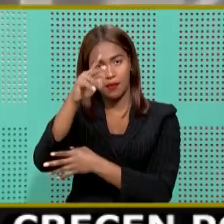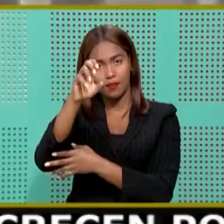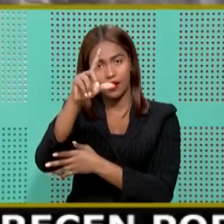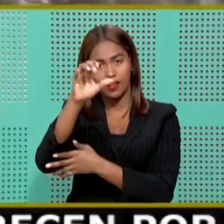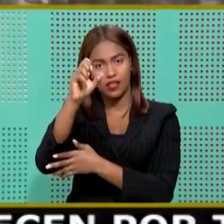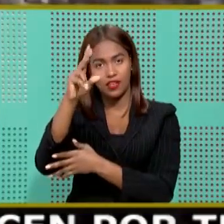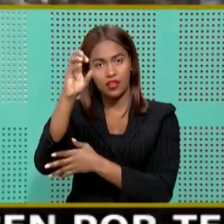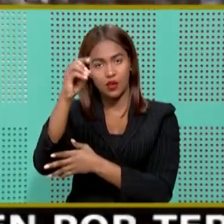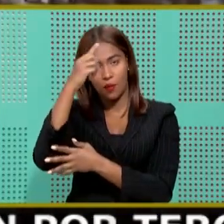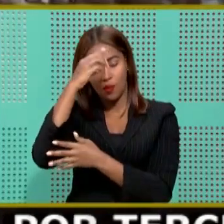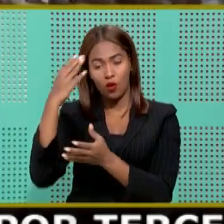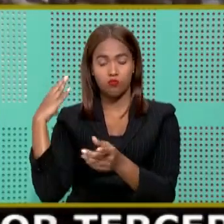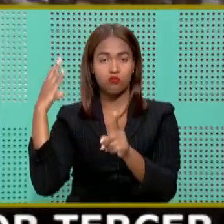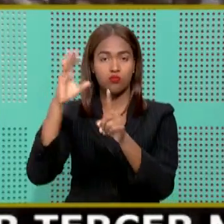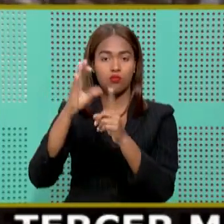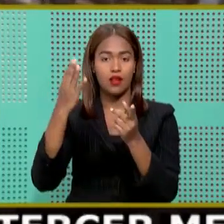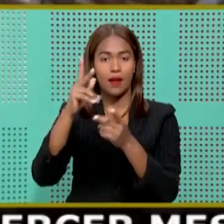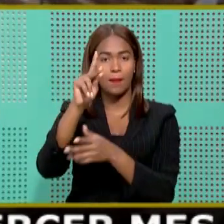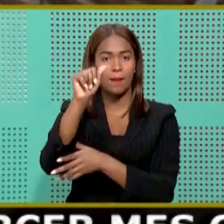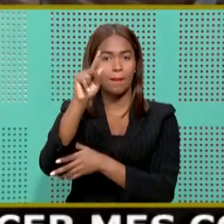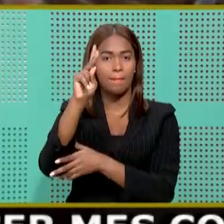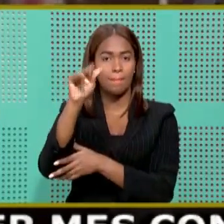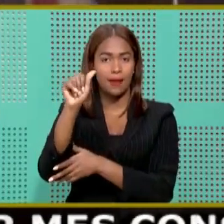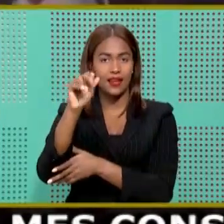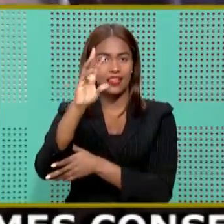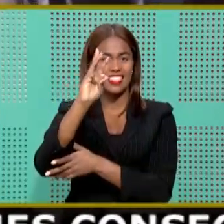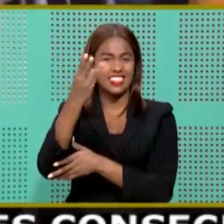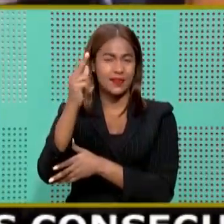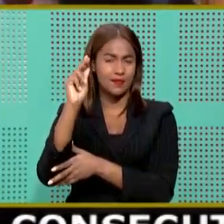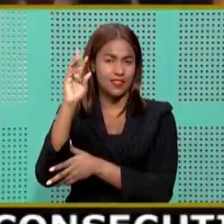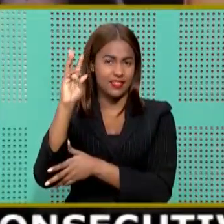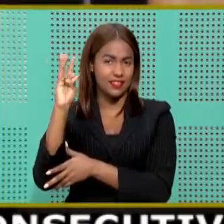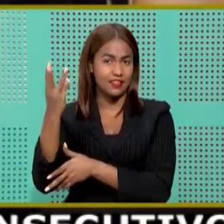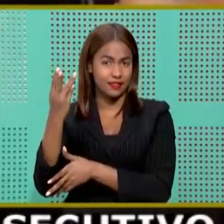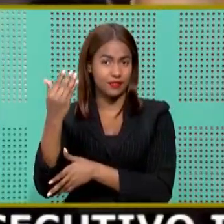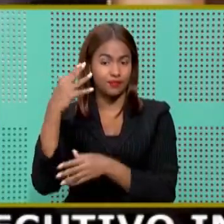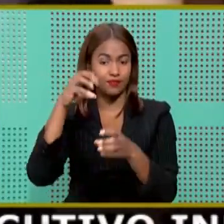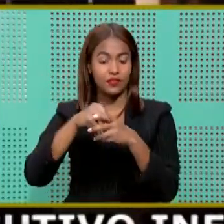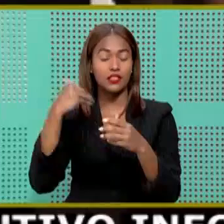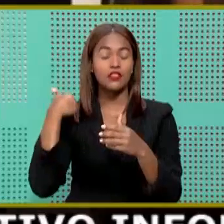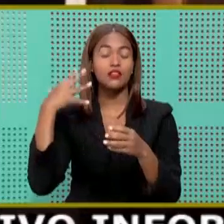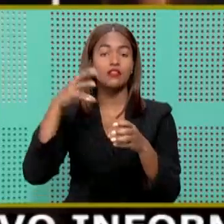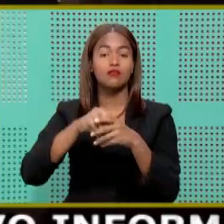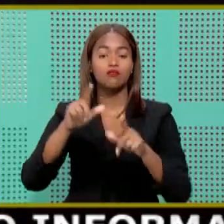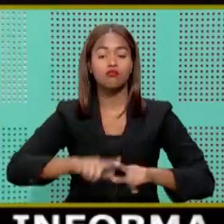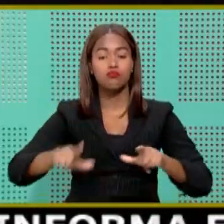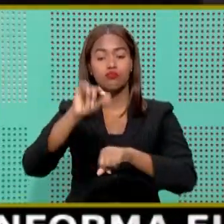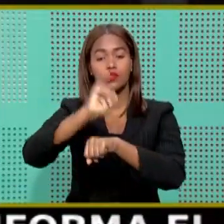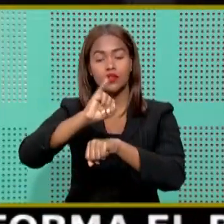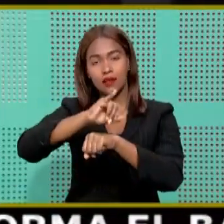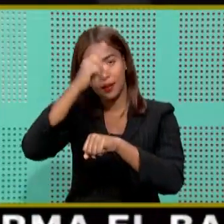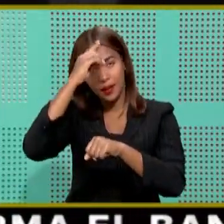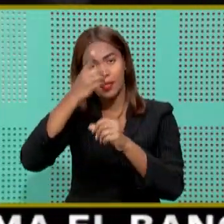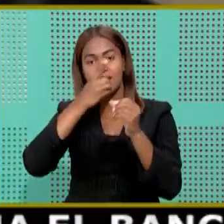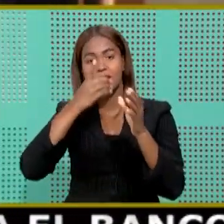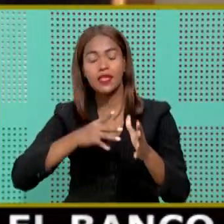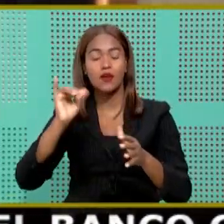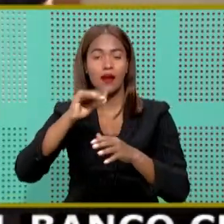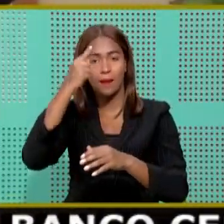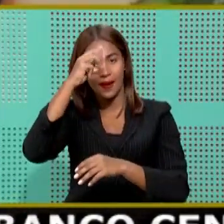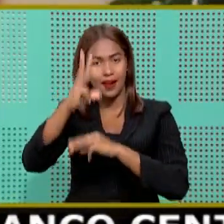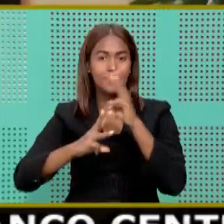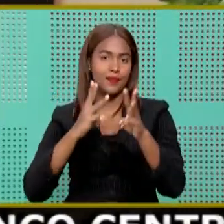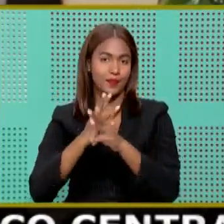por decreto del Papa Benedicto XVI. Constituye un espacio religioso de los dominicanos para el mundo.